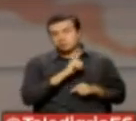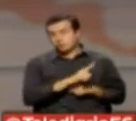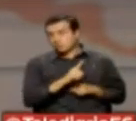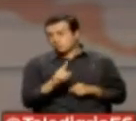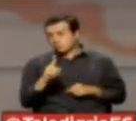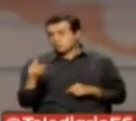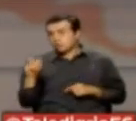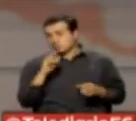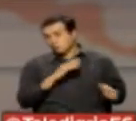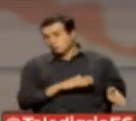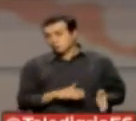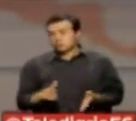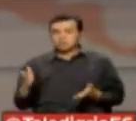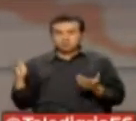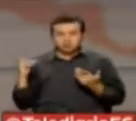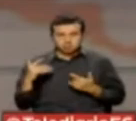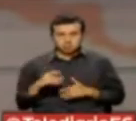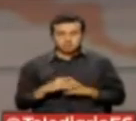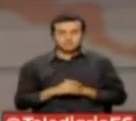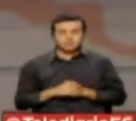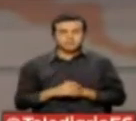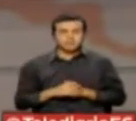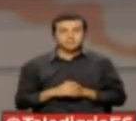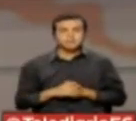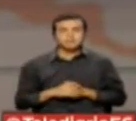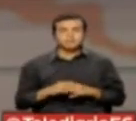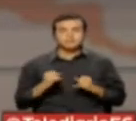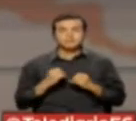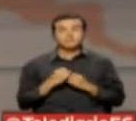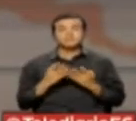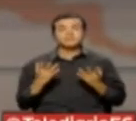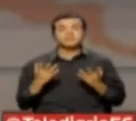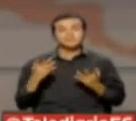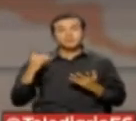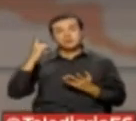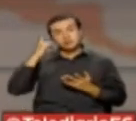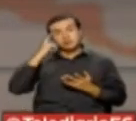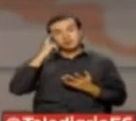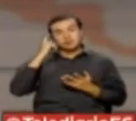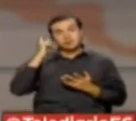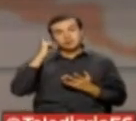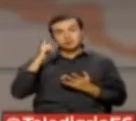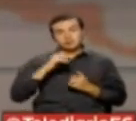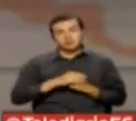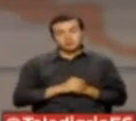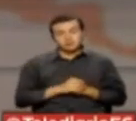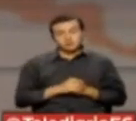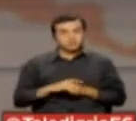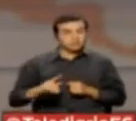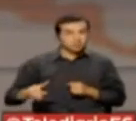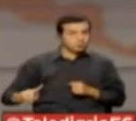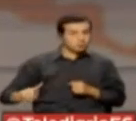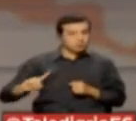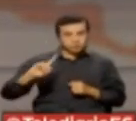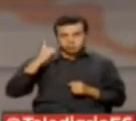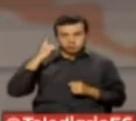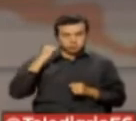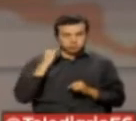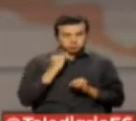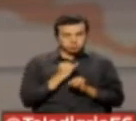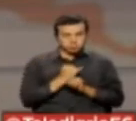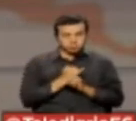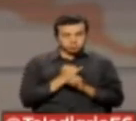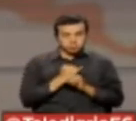brechas existentes y en este caso creo que la única instancia tan